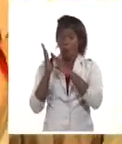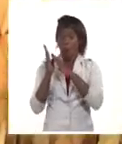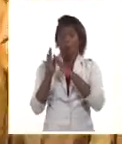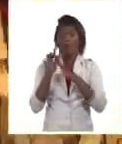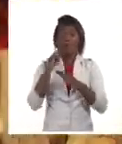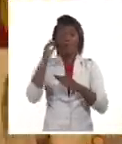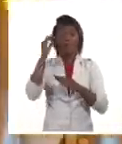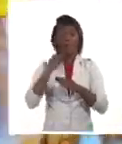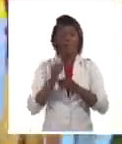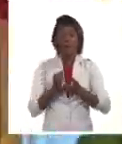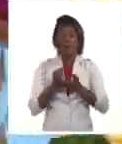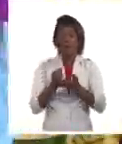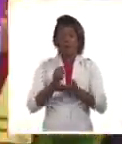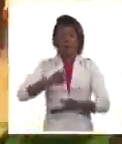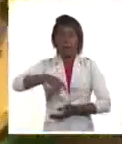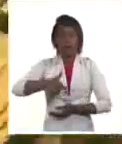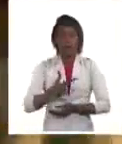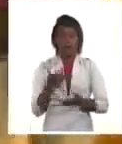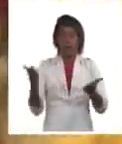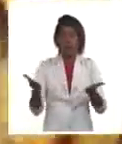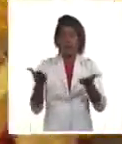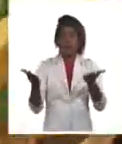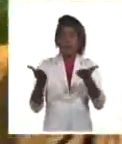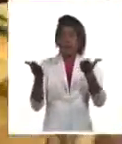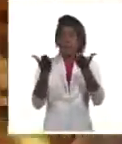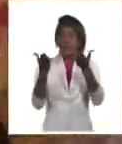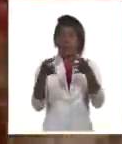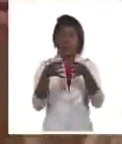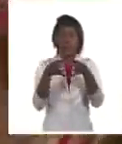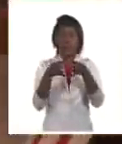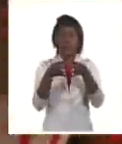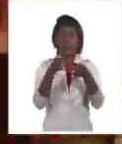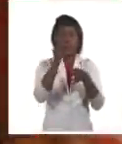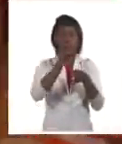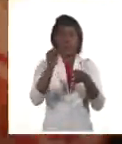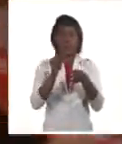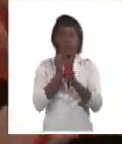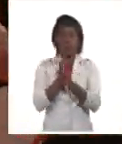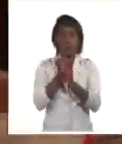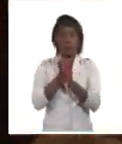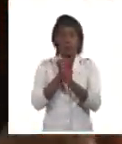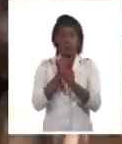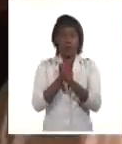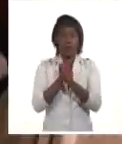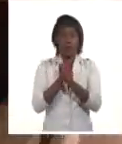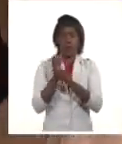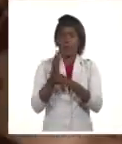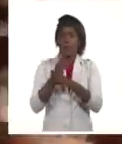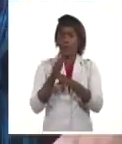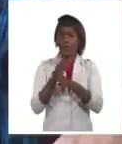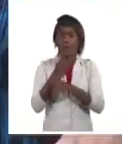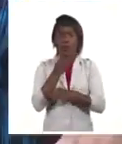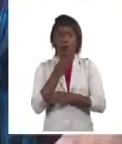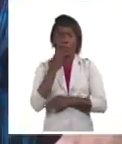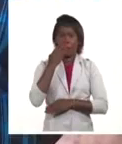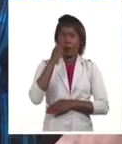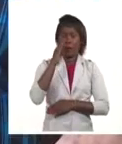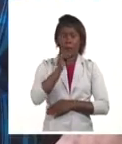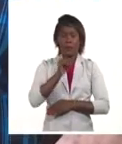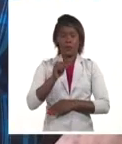ha contribuido a la formación y desarrollo artístico del movimiento de aficionados y de varias generaciones. Comencé en esta